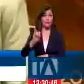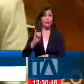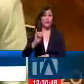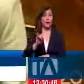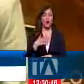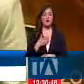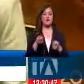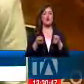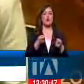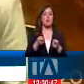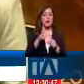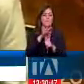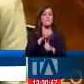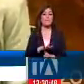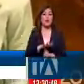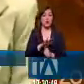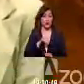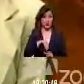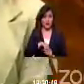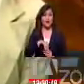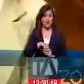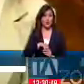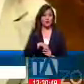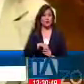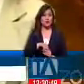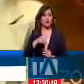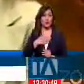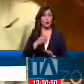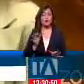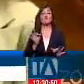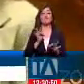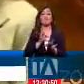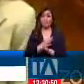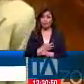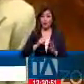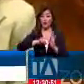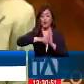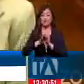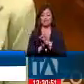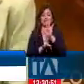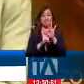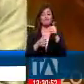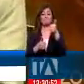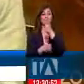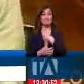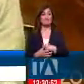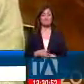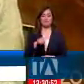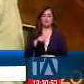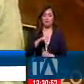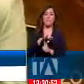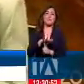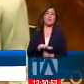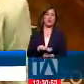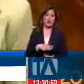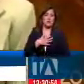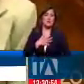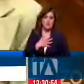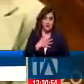internas y externas. Yo sentí durante el ejercicio de mis funciones de contralora subrogante, pero no solo ahí, durante